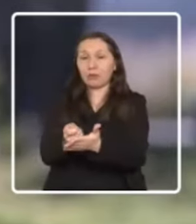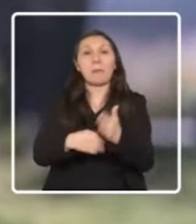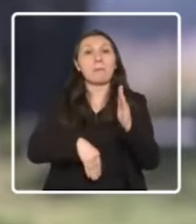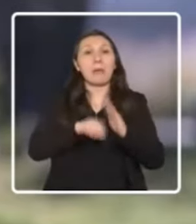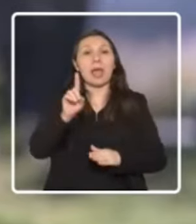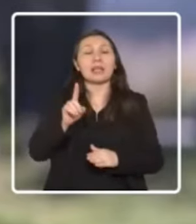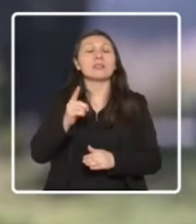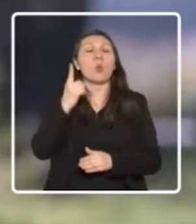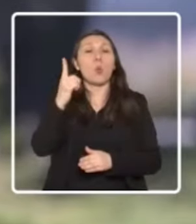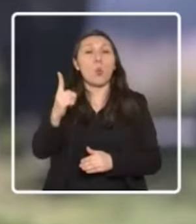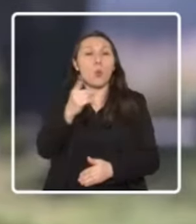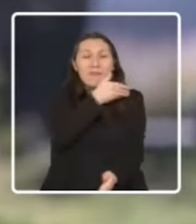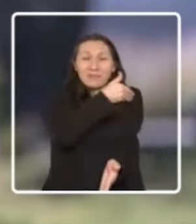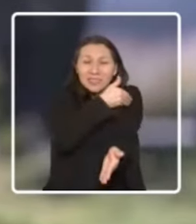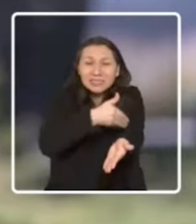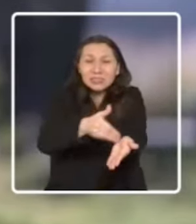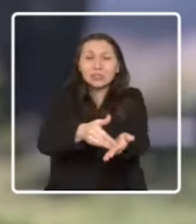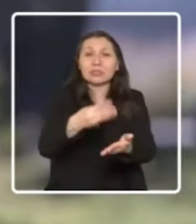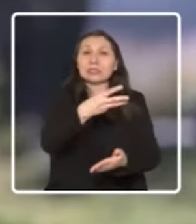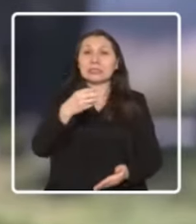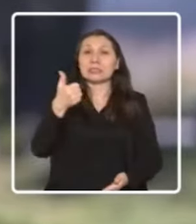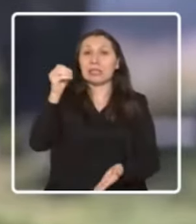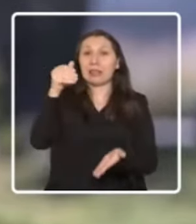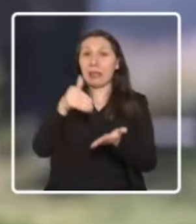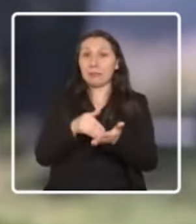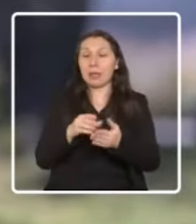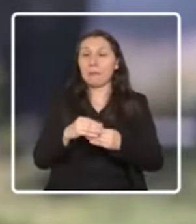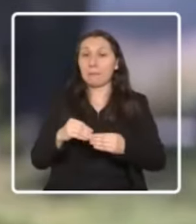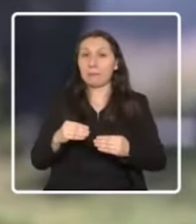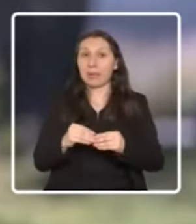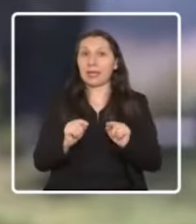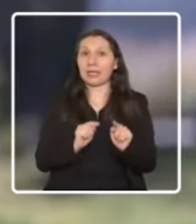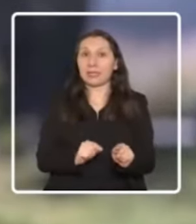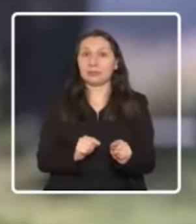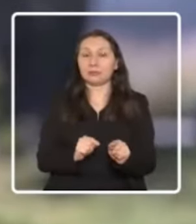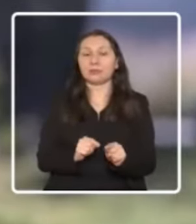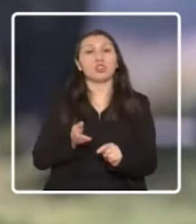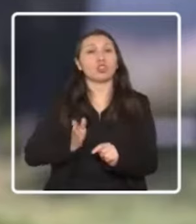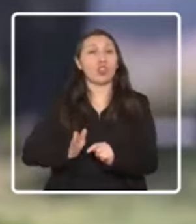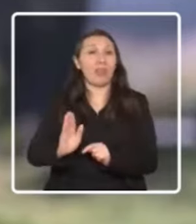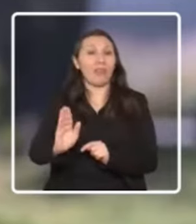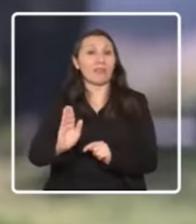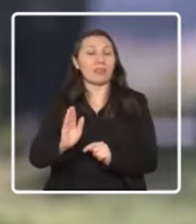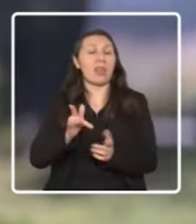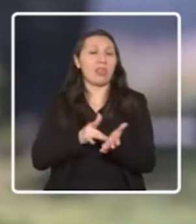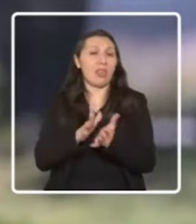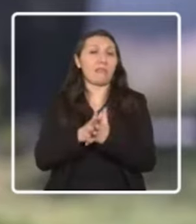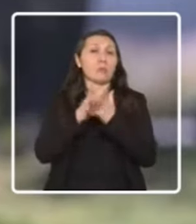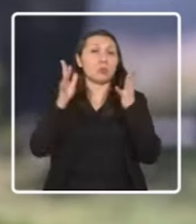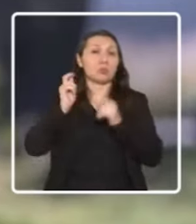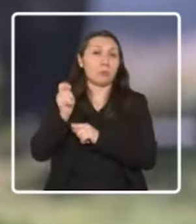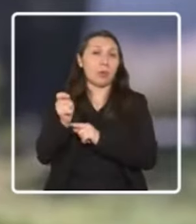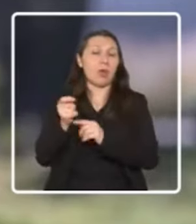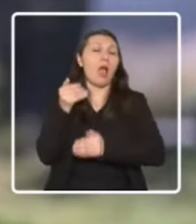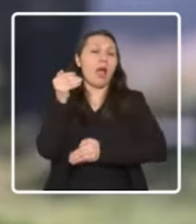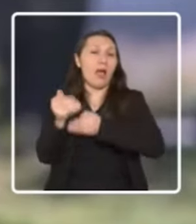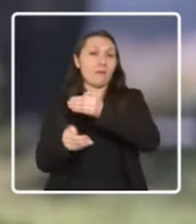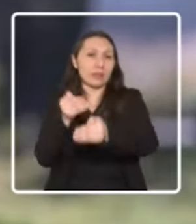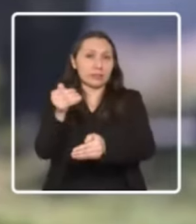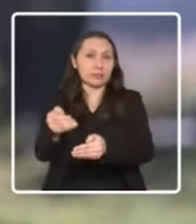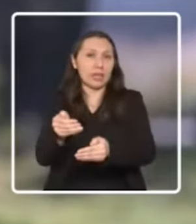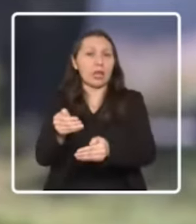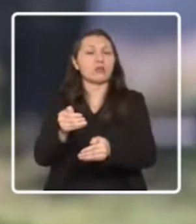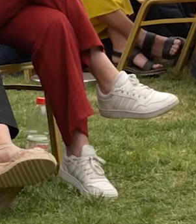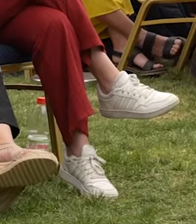más de 1.360.000 pesos. Por lo tanto, todavía falta mucha deuda por pagar, pero estamos avanzando en